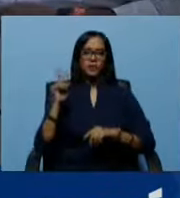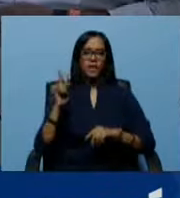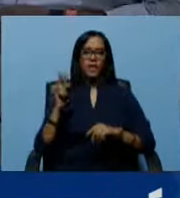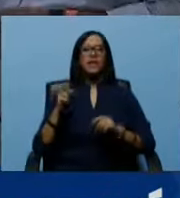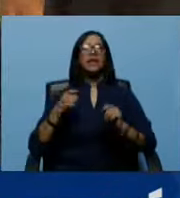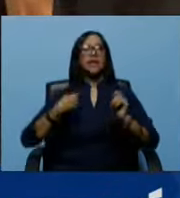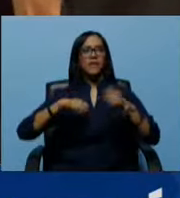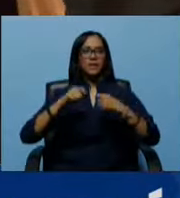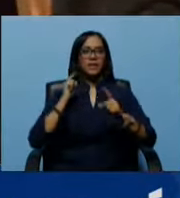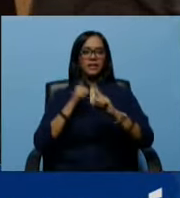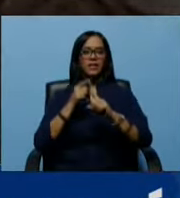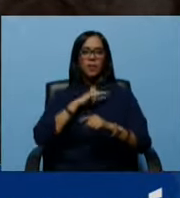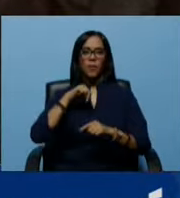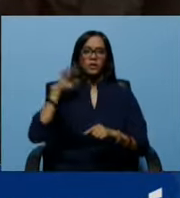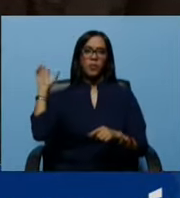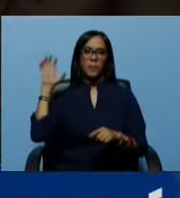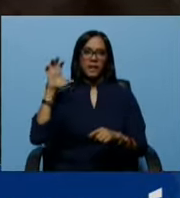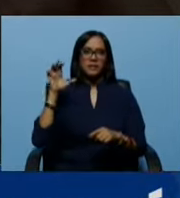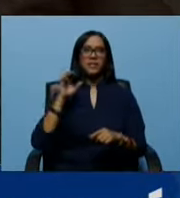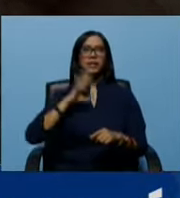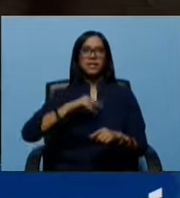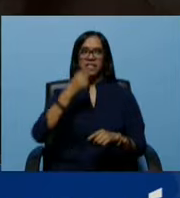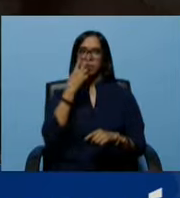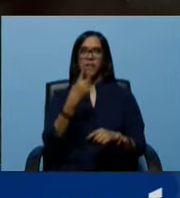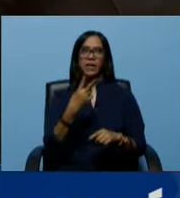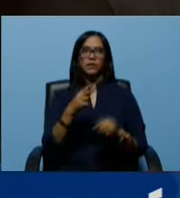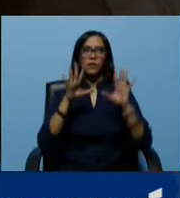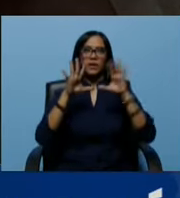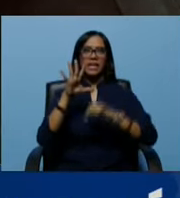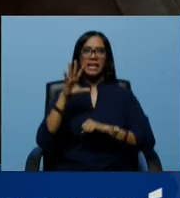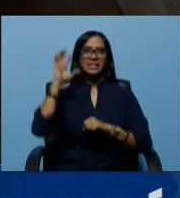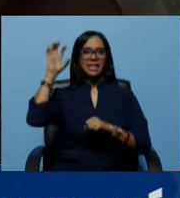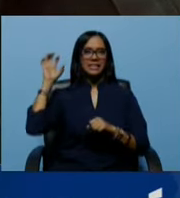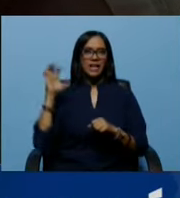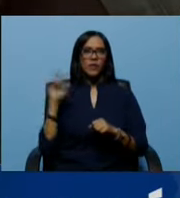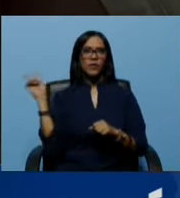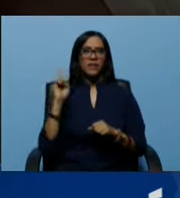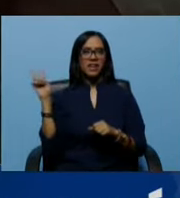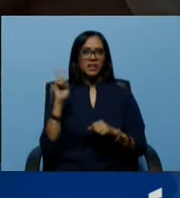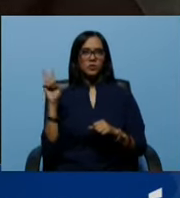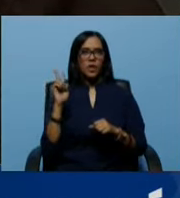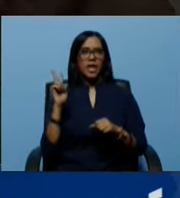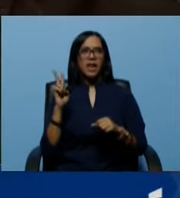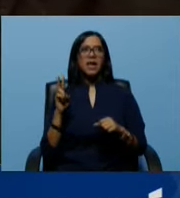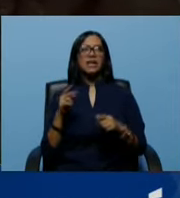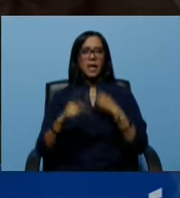desde nuestro país. Y estamos viendo 15 estados de Venezuela que